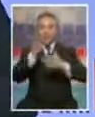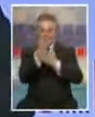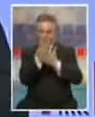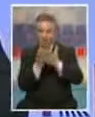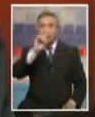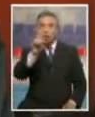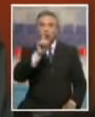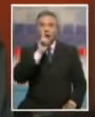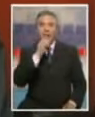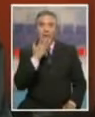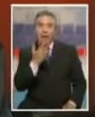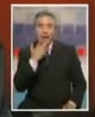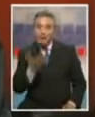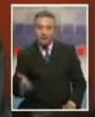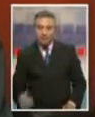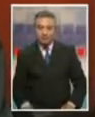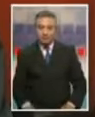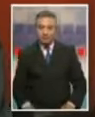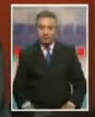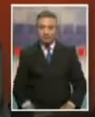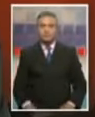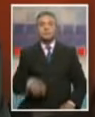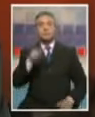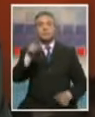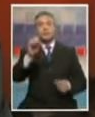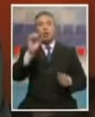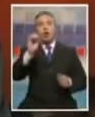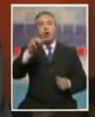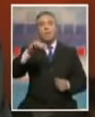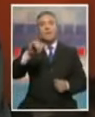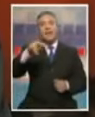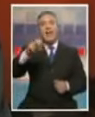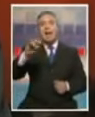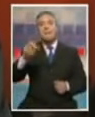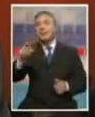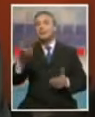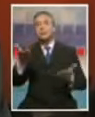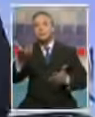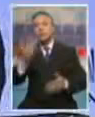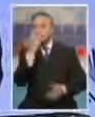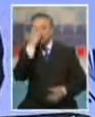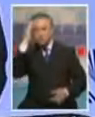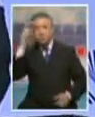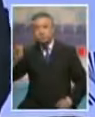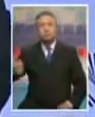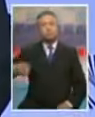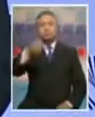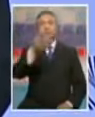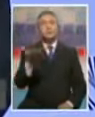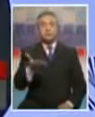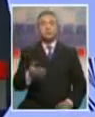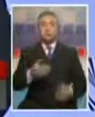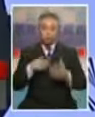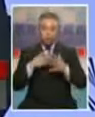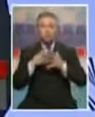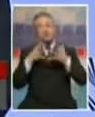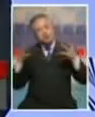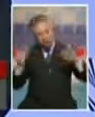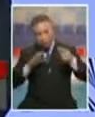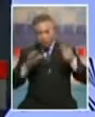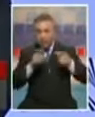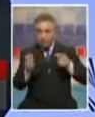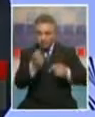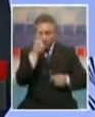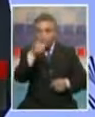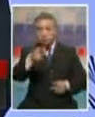de la presidencia. Muchas gracias. Marco Enríquez Ominami, ¿qué pasaría en Chile el 11 de marzo de 2014 si usted es presidente? Muchas cosas, pero quizás la primera, la patria